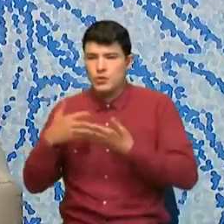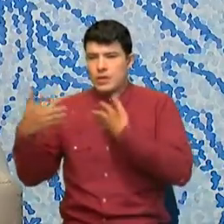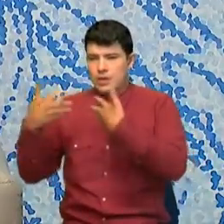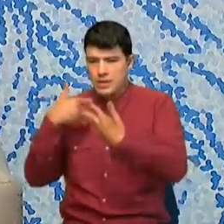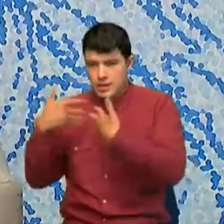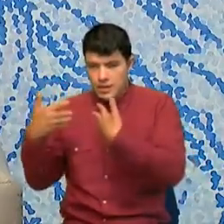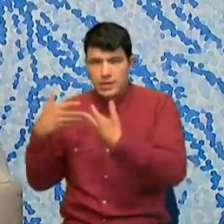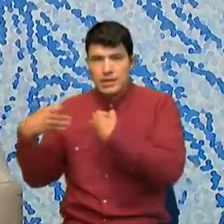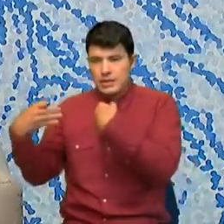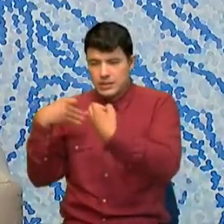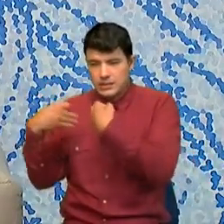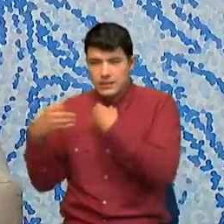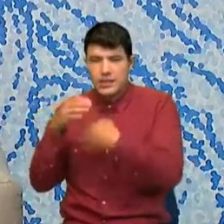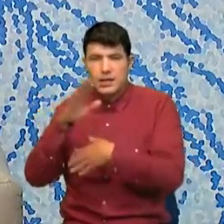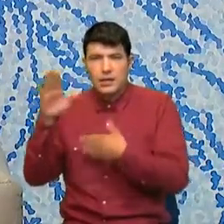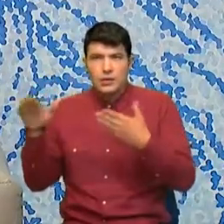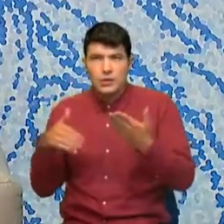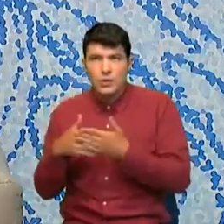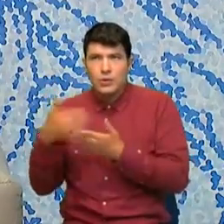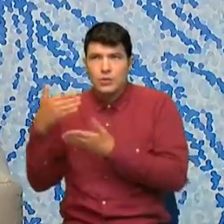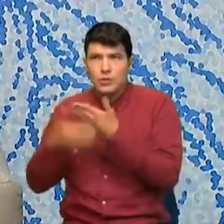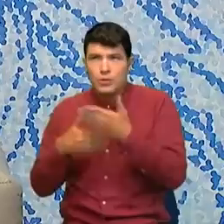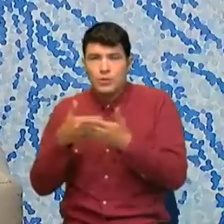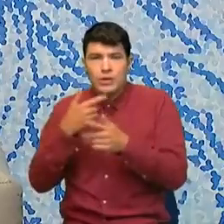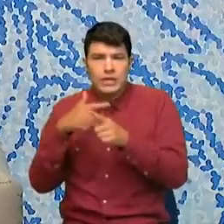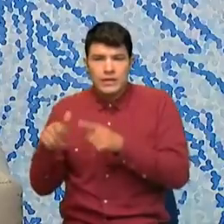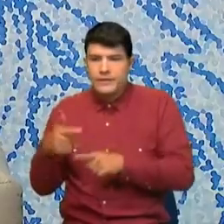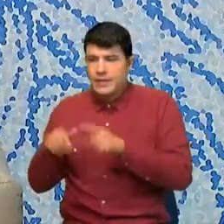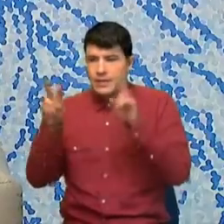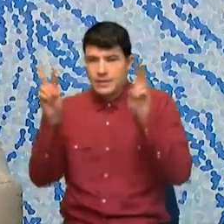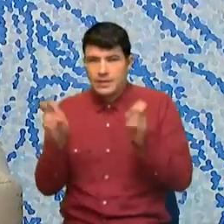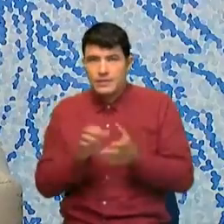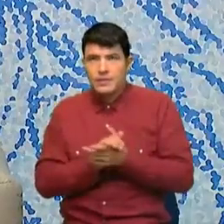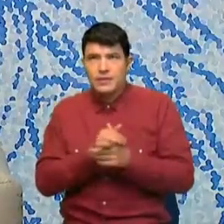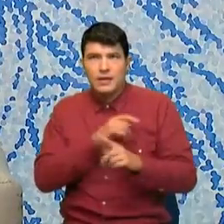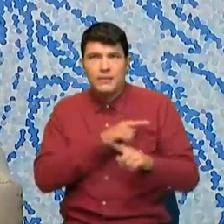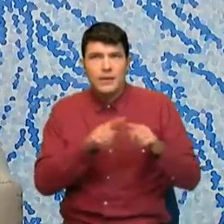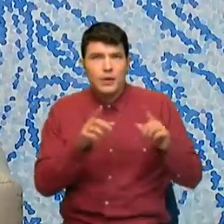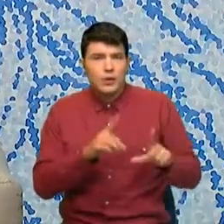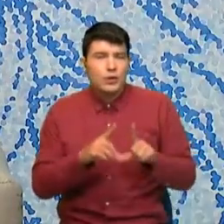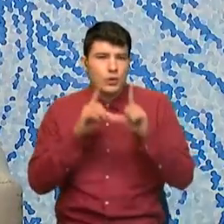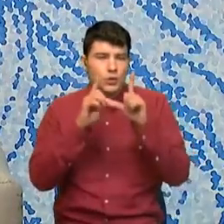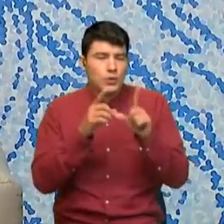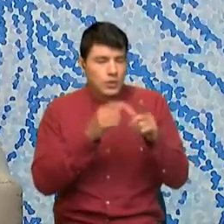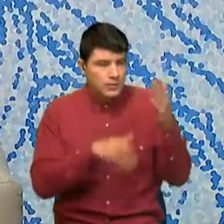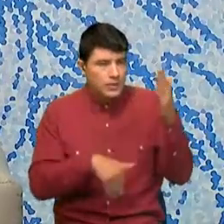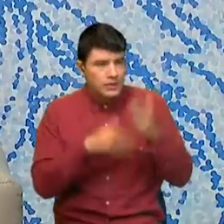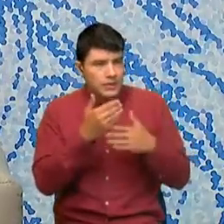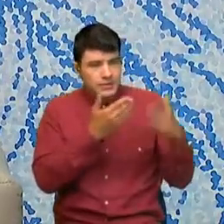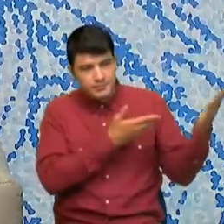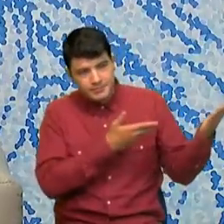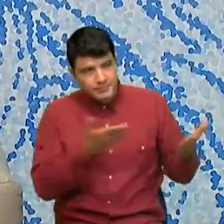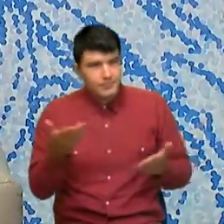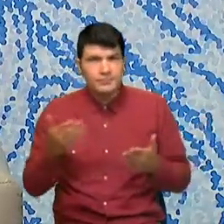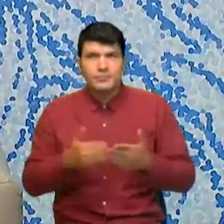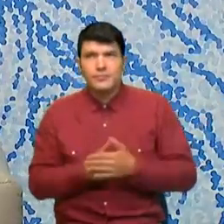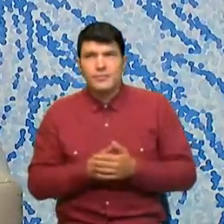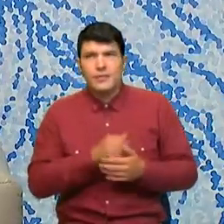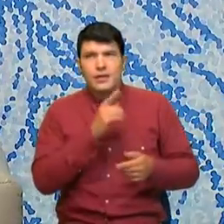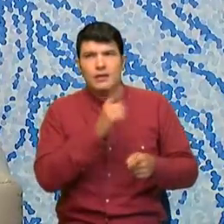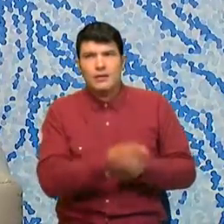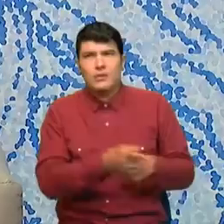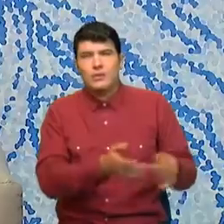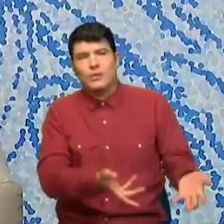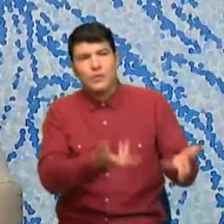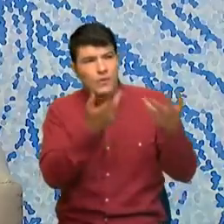explicar todos estos temas. Y doctor, para ir empezando, para ir ambientando a nuestros televidentes, cuéntenos desde